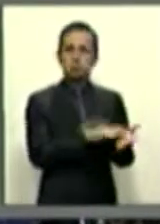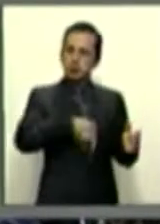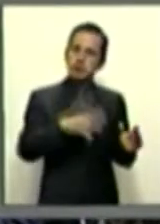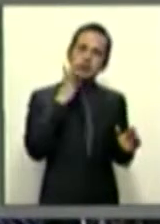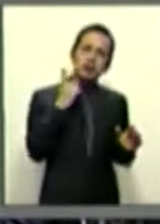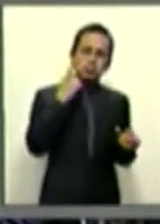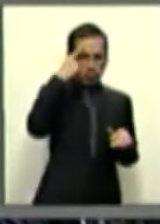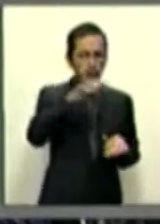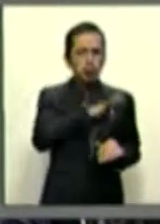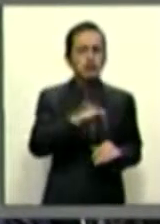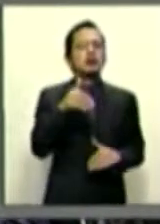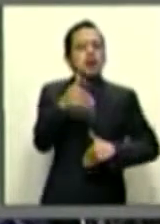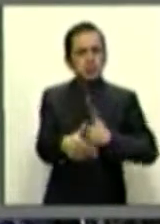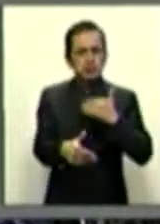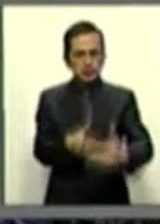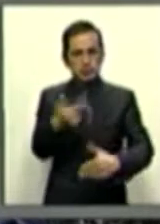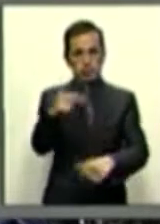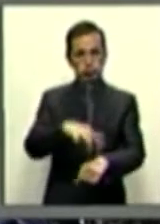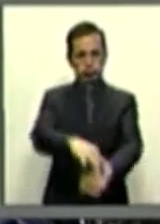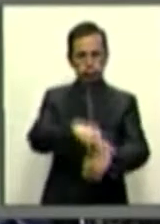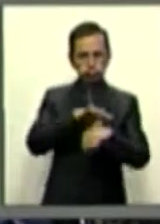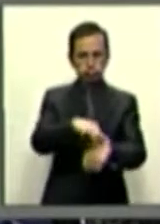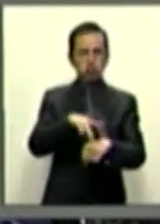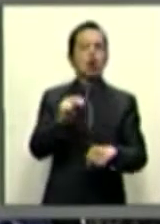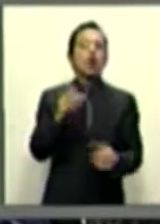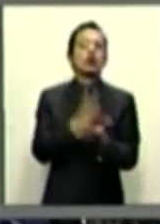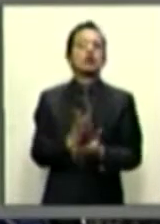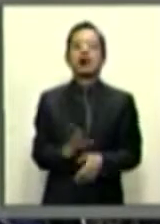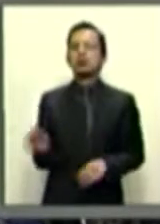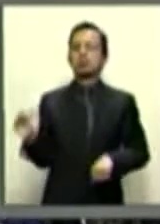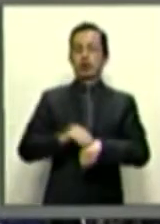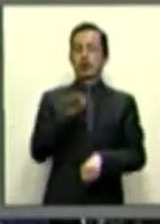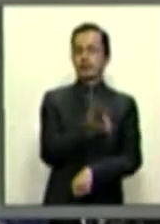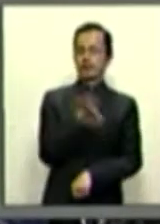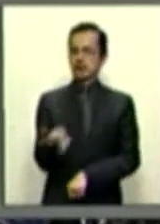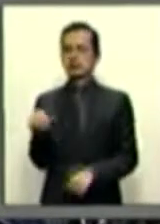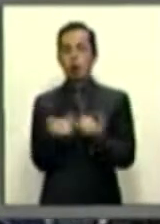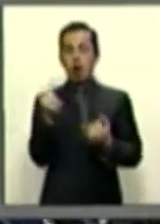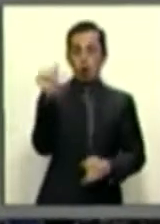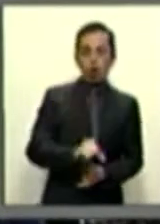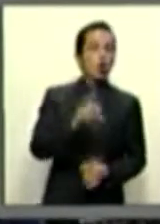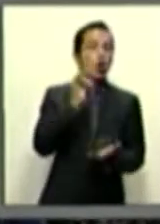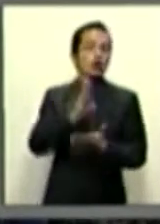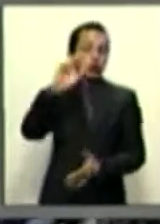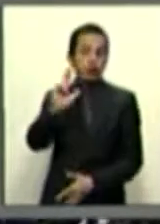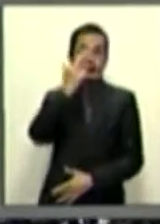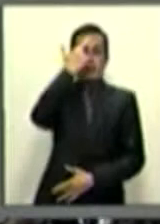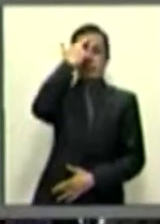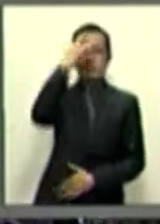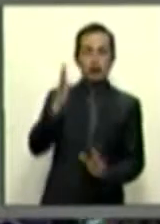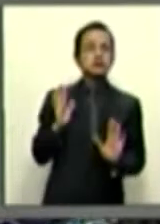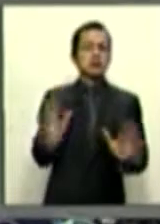para avanzar en los hechos y dejar de tener fechas como estas solo para recordar como si ya